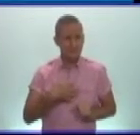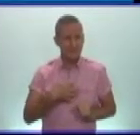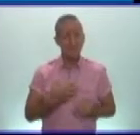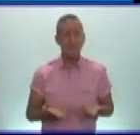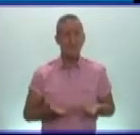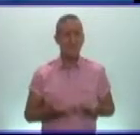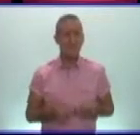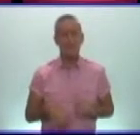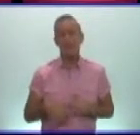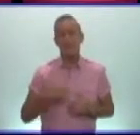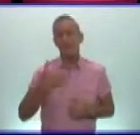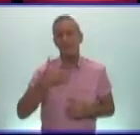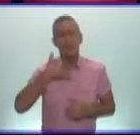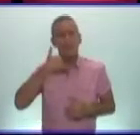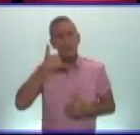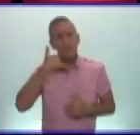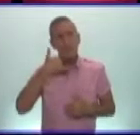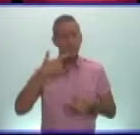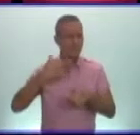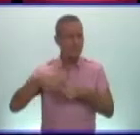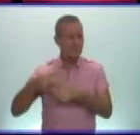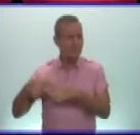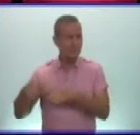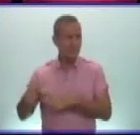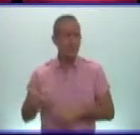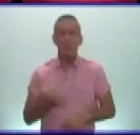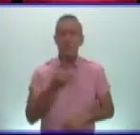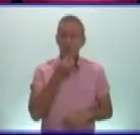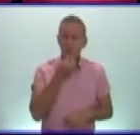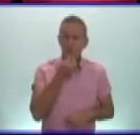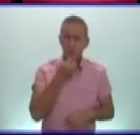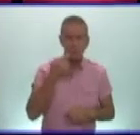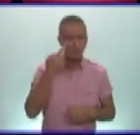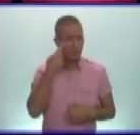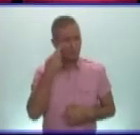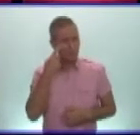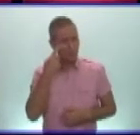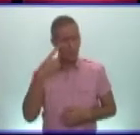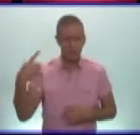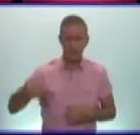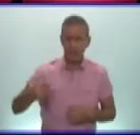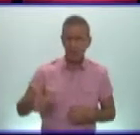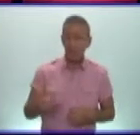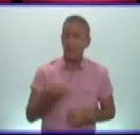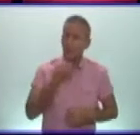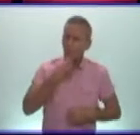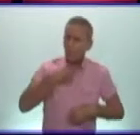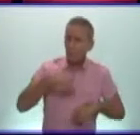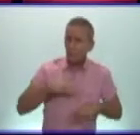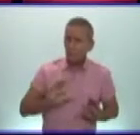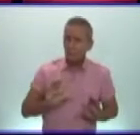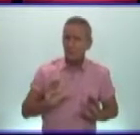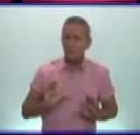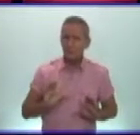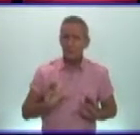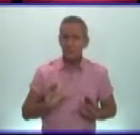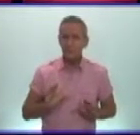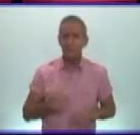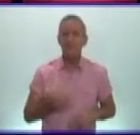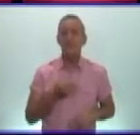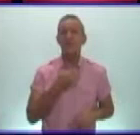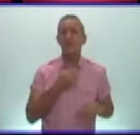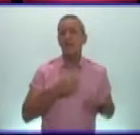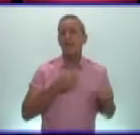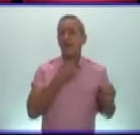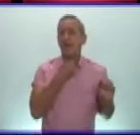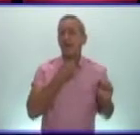cartas es un tipo de texto que ustedes pueden conocer, van a ejercitar, porque posiblemente en evaluaciones